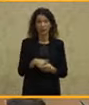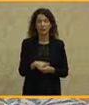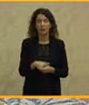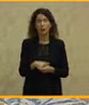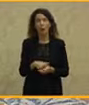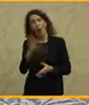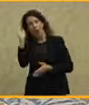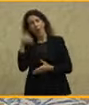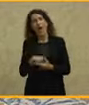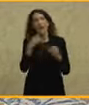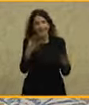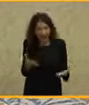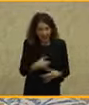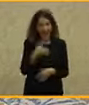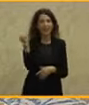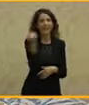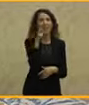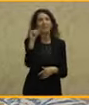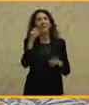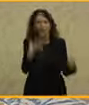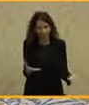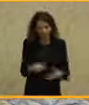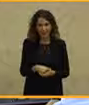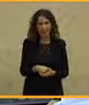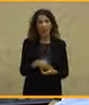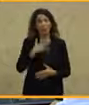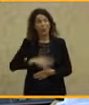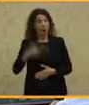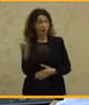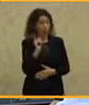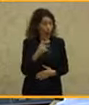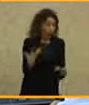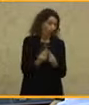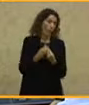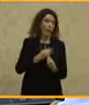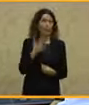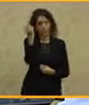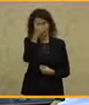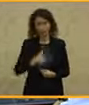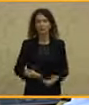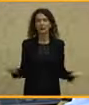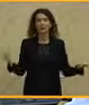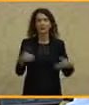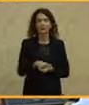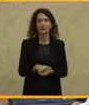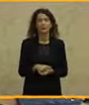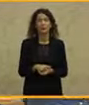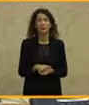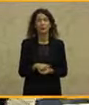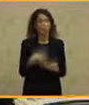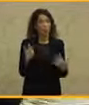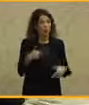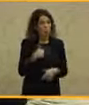Hombre, Raúl, ¿qué tal, Javi? ¿Qué tal? Menos mal que no estoy solo, tío. Ah, no te preocupes, macho. Pues estoy